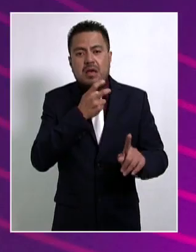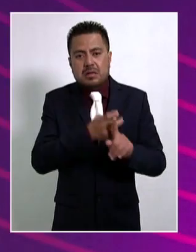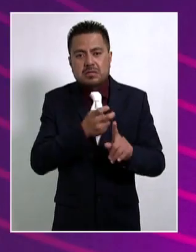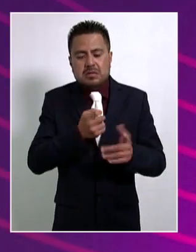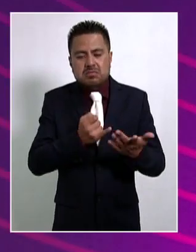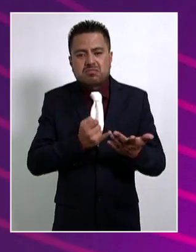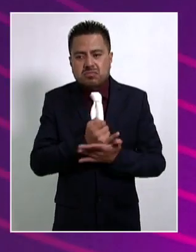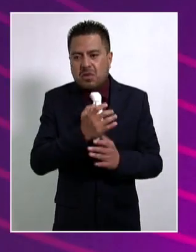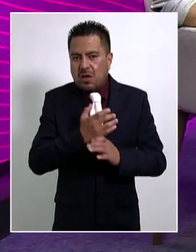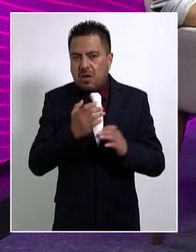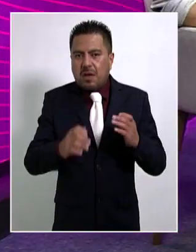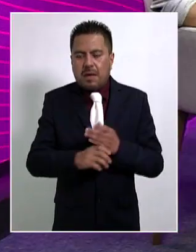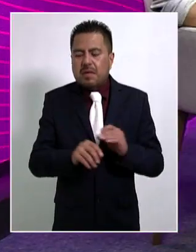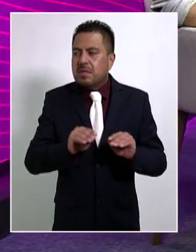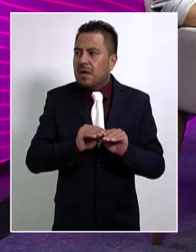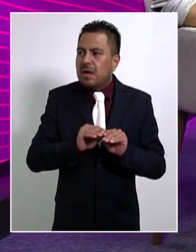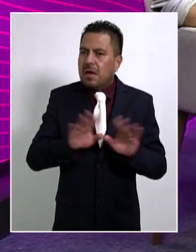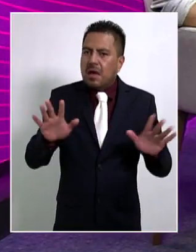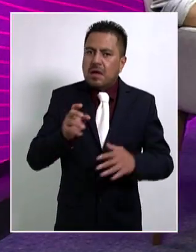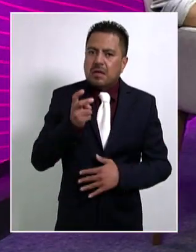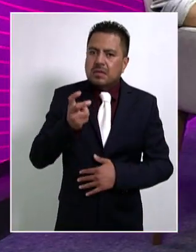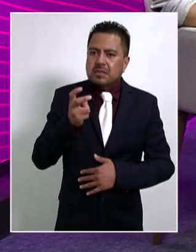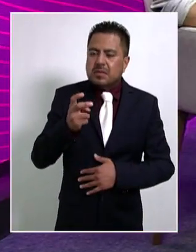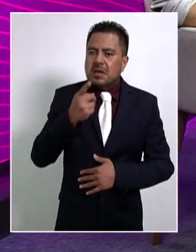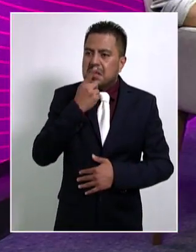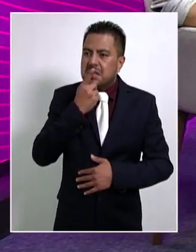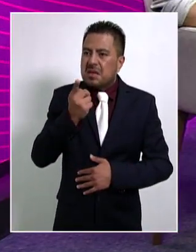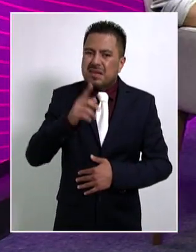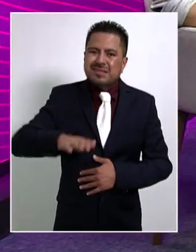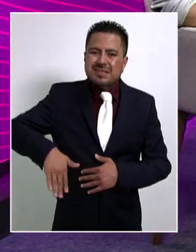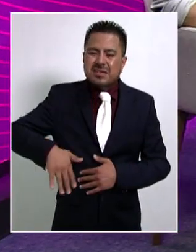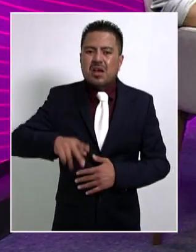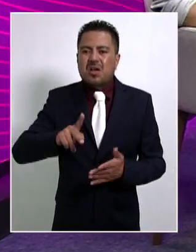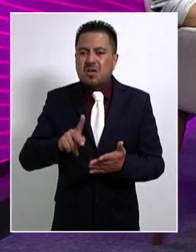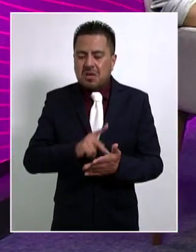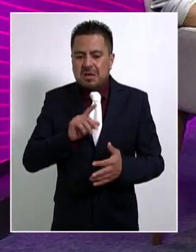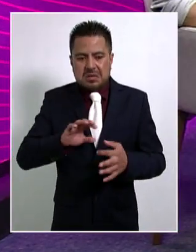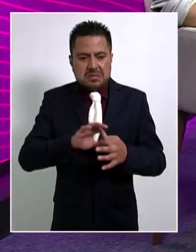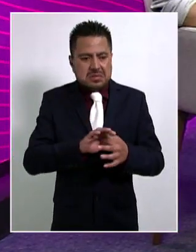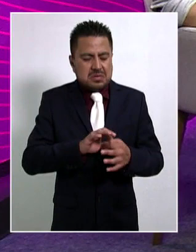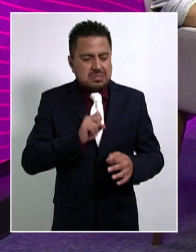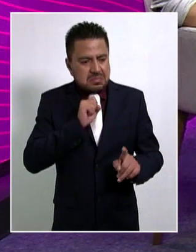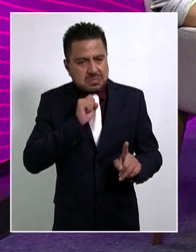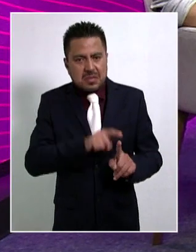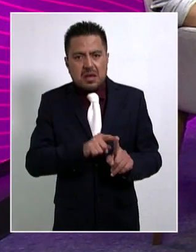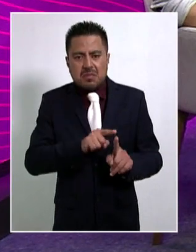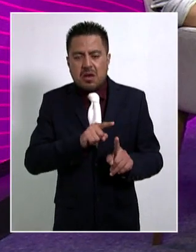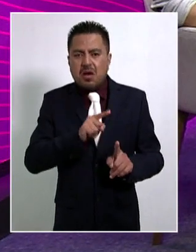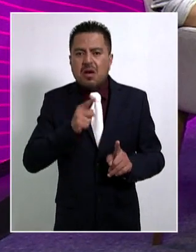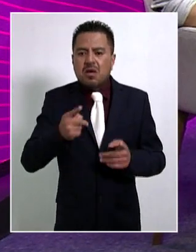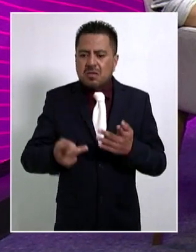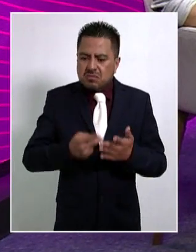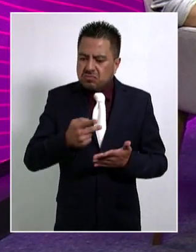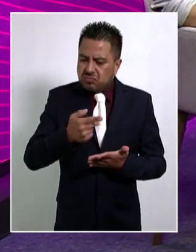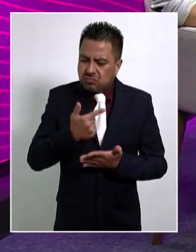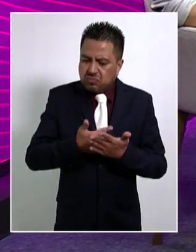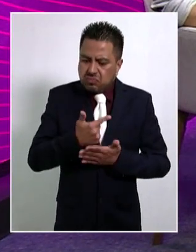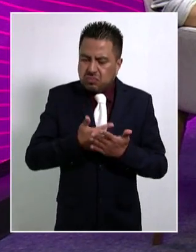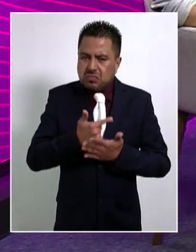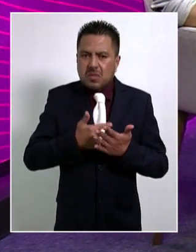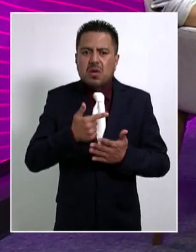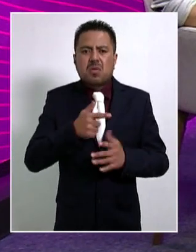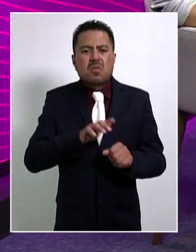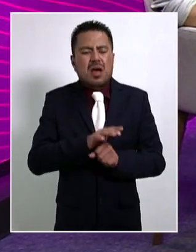de situaciones. Claro, y creo que lo que dices otra vez coincide mucho con la encuesta sobre orientación sexual e identidad de género,